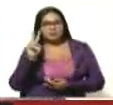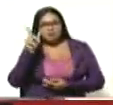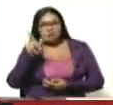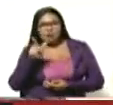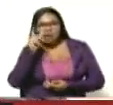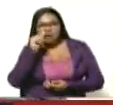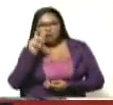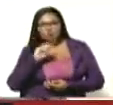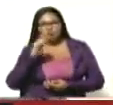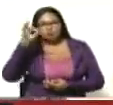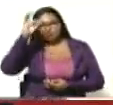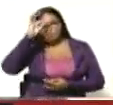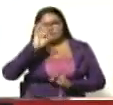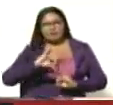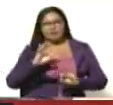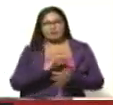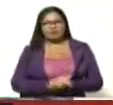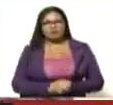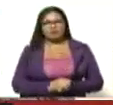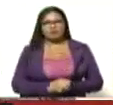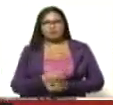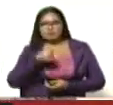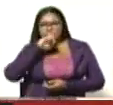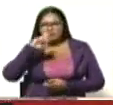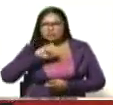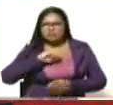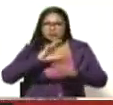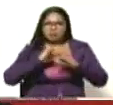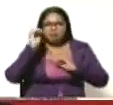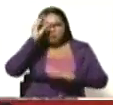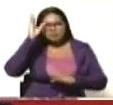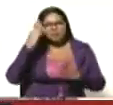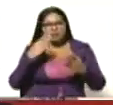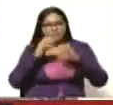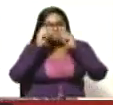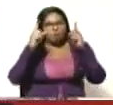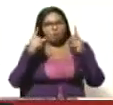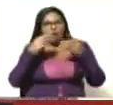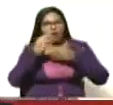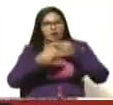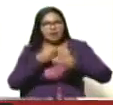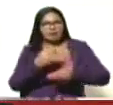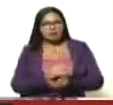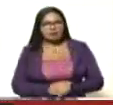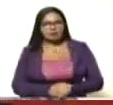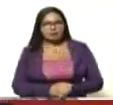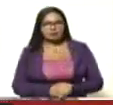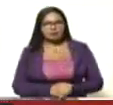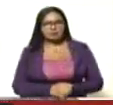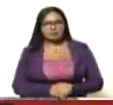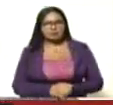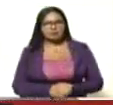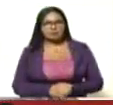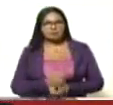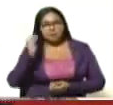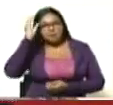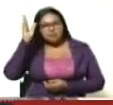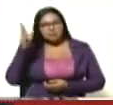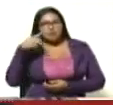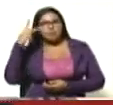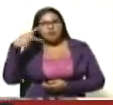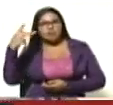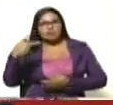nivel latinoamericano los envidiamos por la capacidad de impresión, por la capacidad de que estos